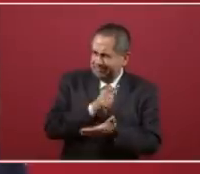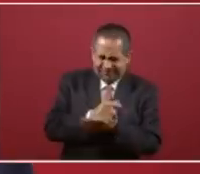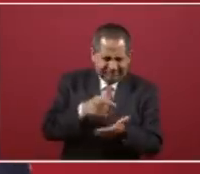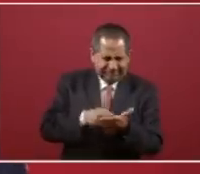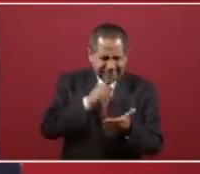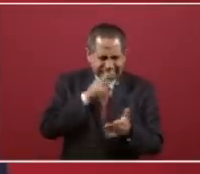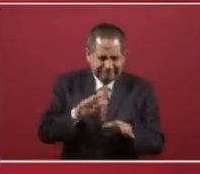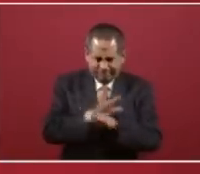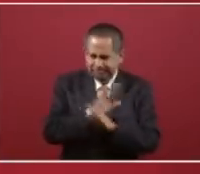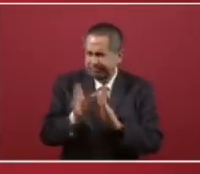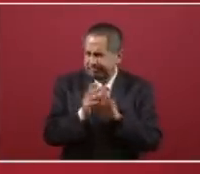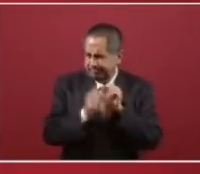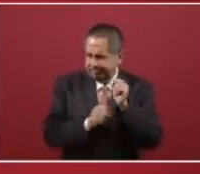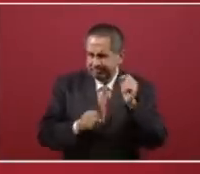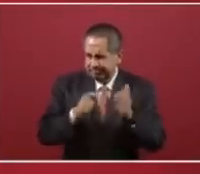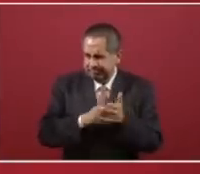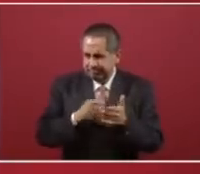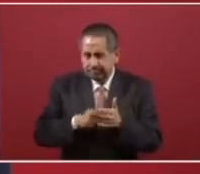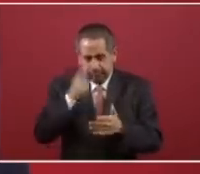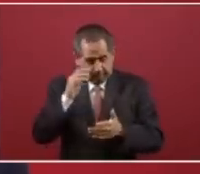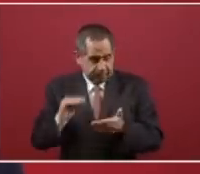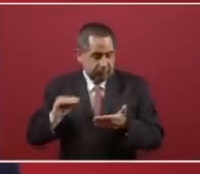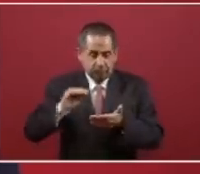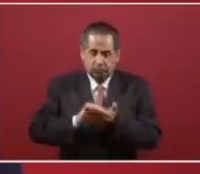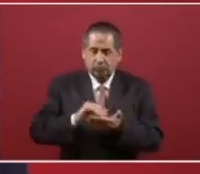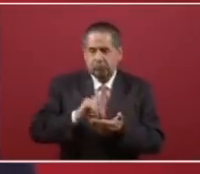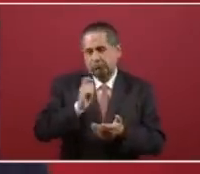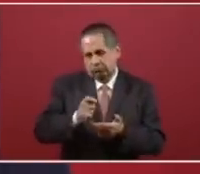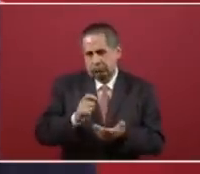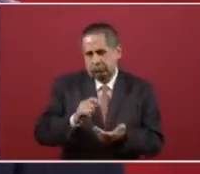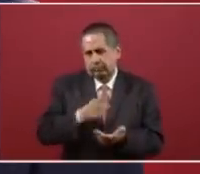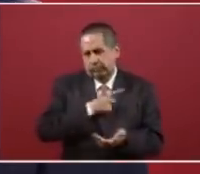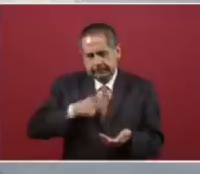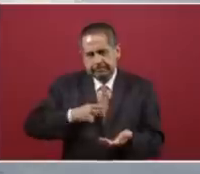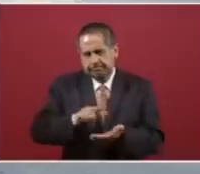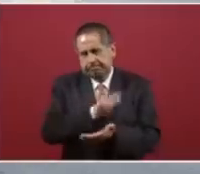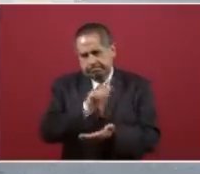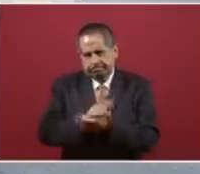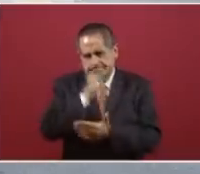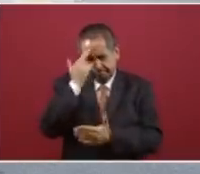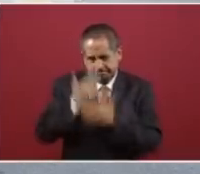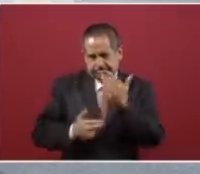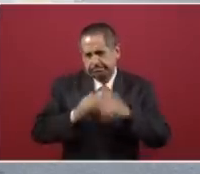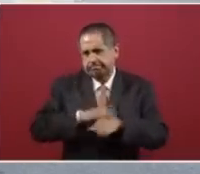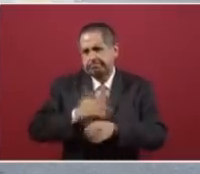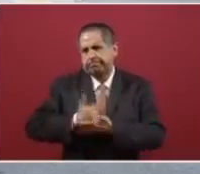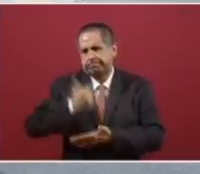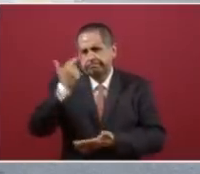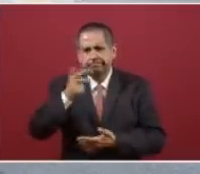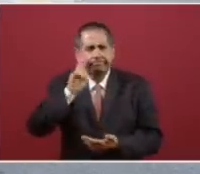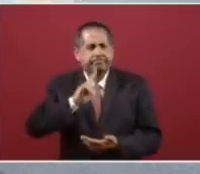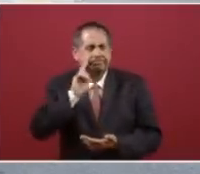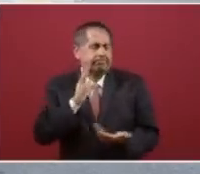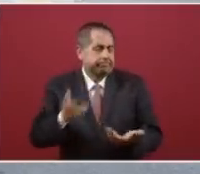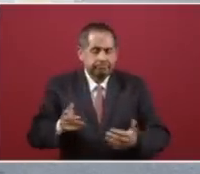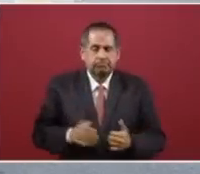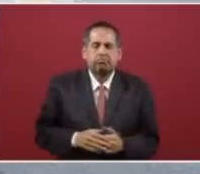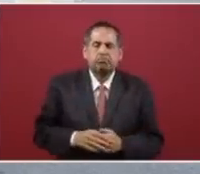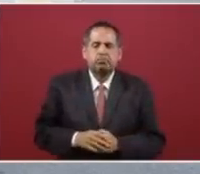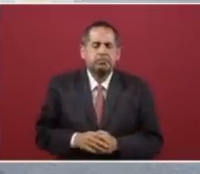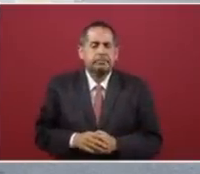la constitución para convertir estos delitos en graves habría que ver entonces